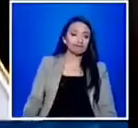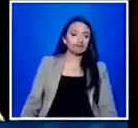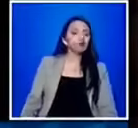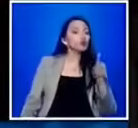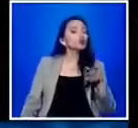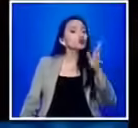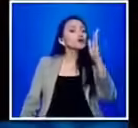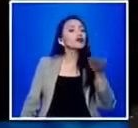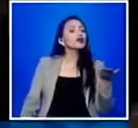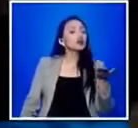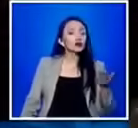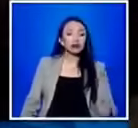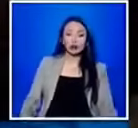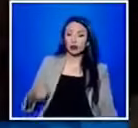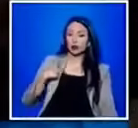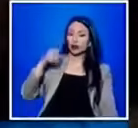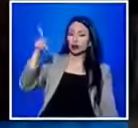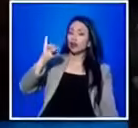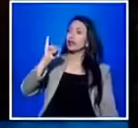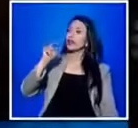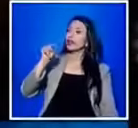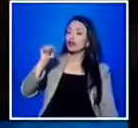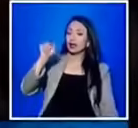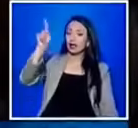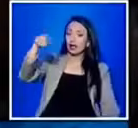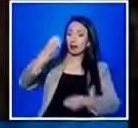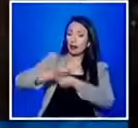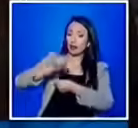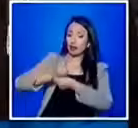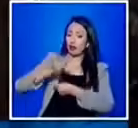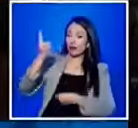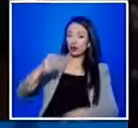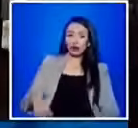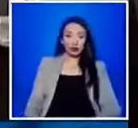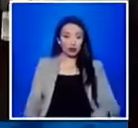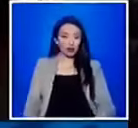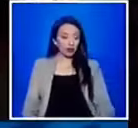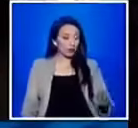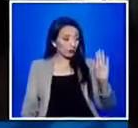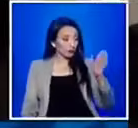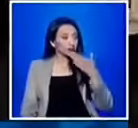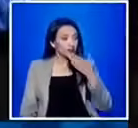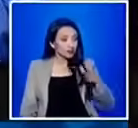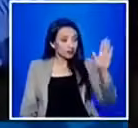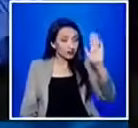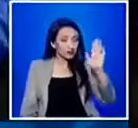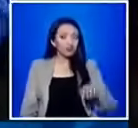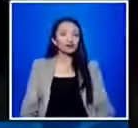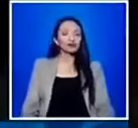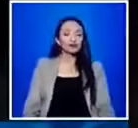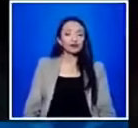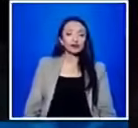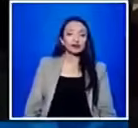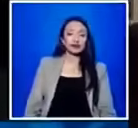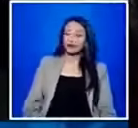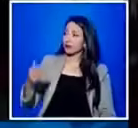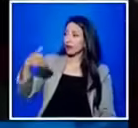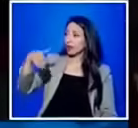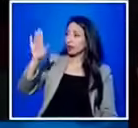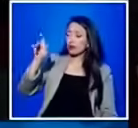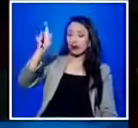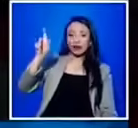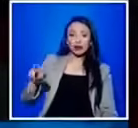¿A dónde se dirige? Aquí a Inca y Palmera, a mi trabajo. Allá. Siga, mi vecina, que le vaya bien, muchísimas gracias. Ahí se va